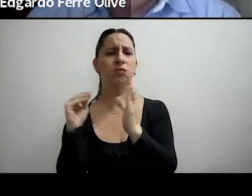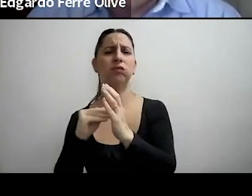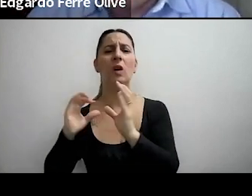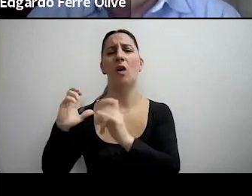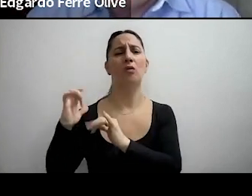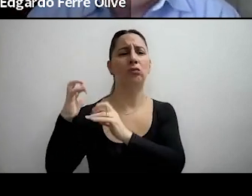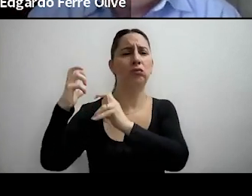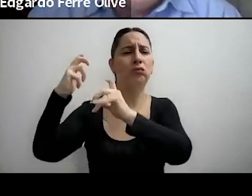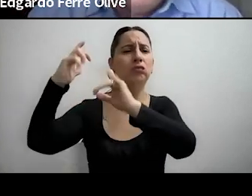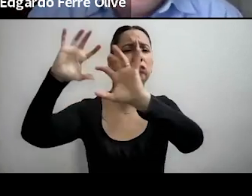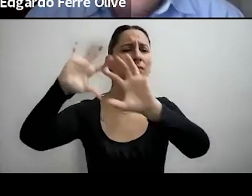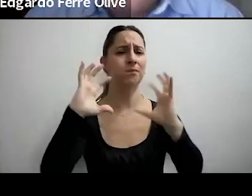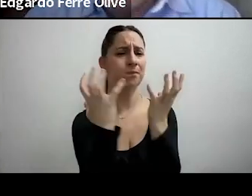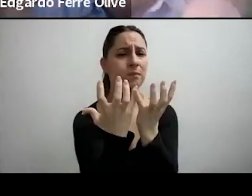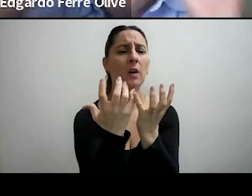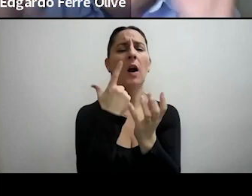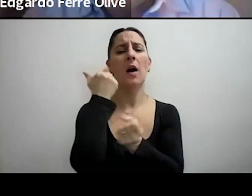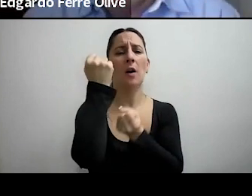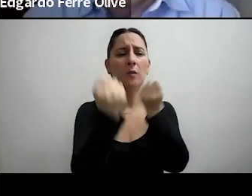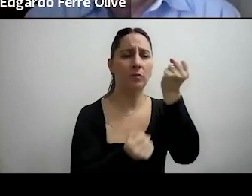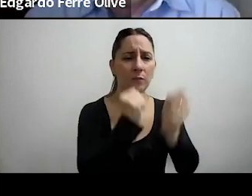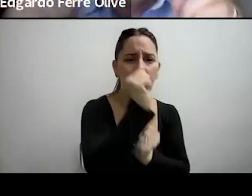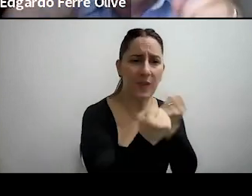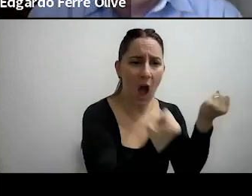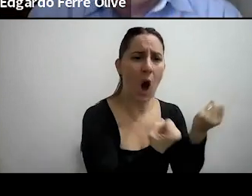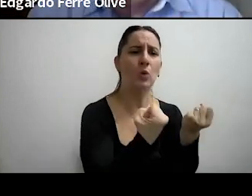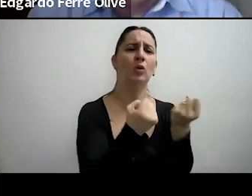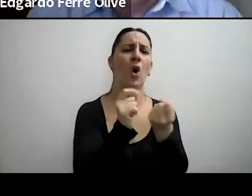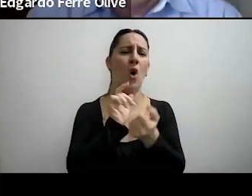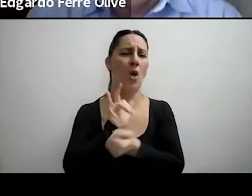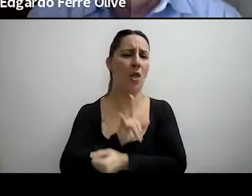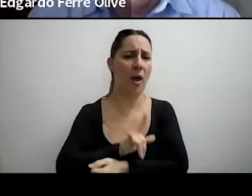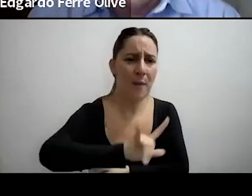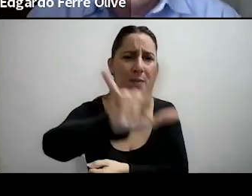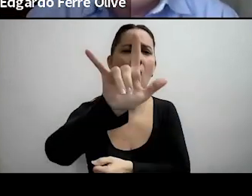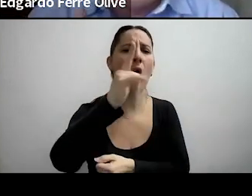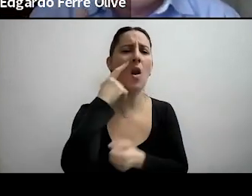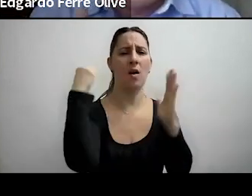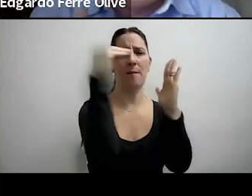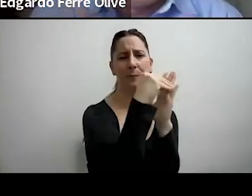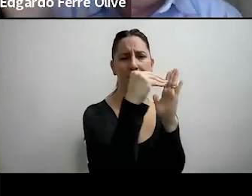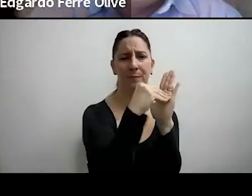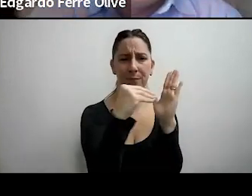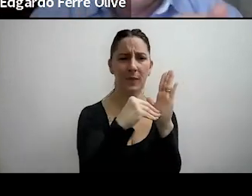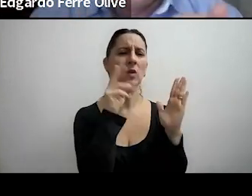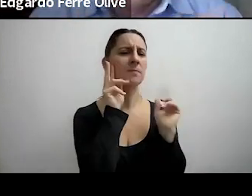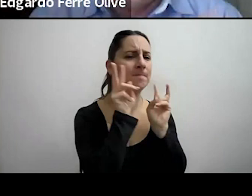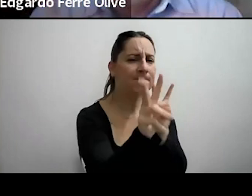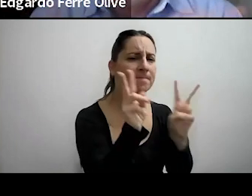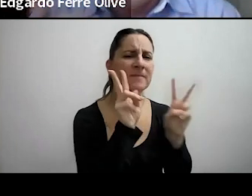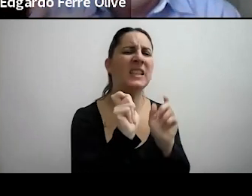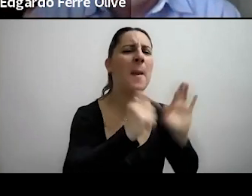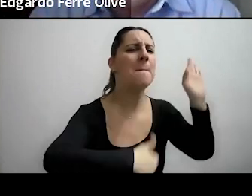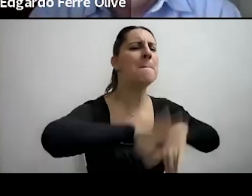nivel de automotriz, a nivel de compañías aéreas, de actividad que fuera. Se establece esto y en función de eso se va viendo, se contamina más o menos. Según